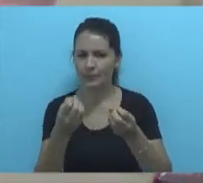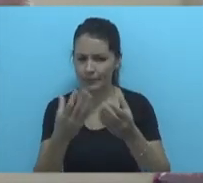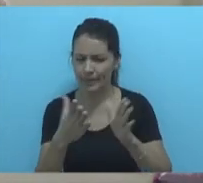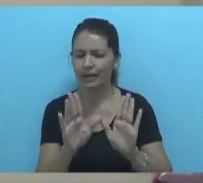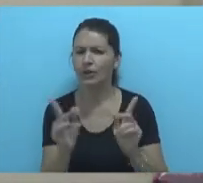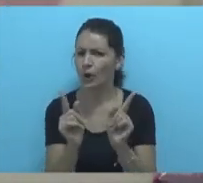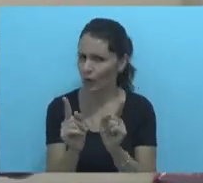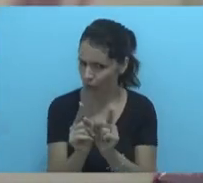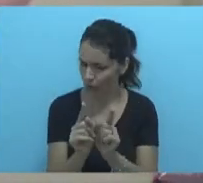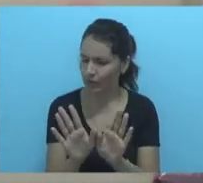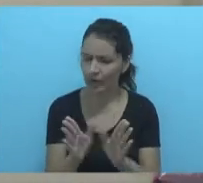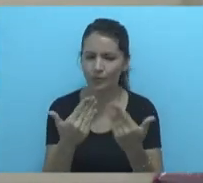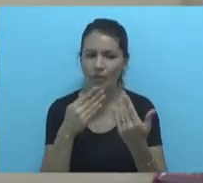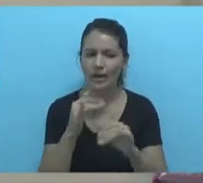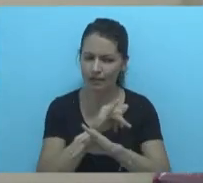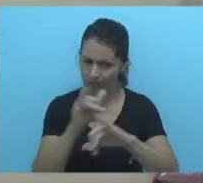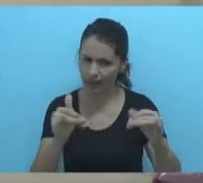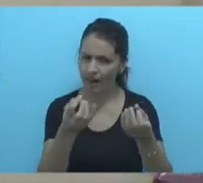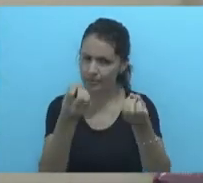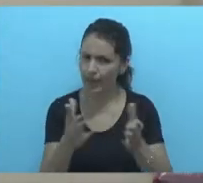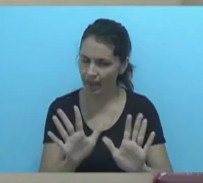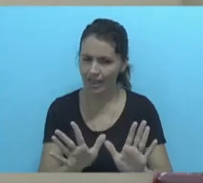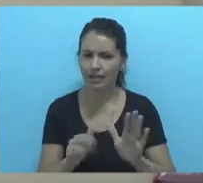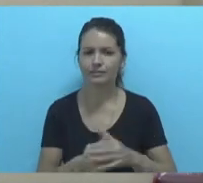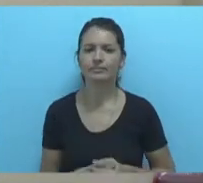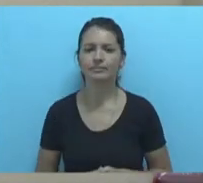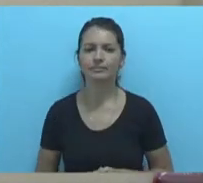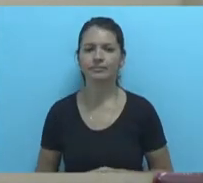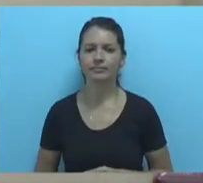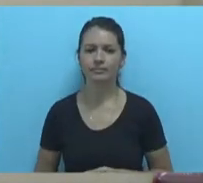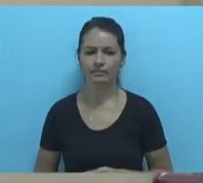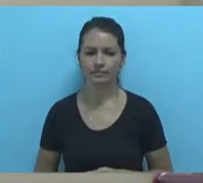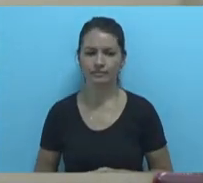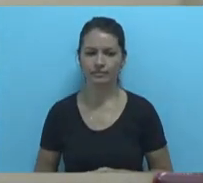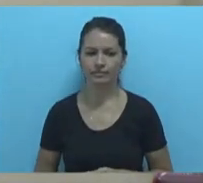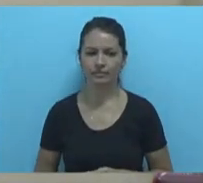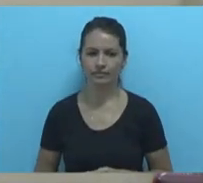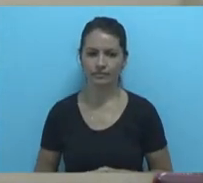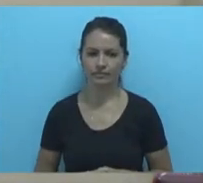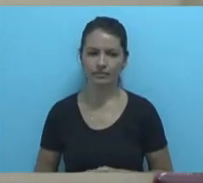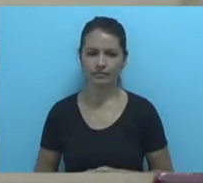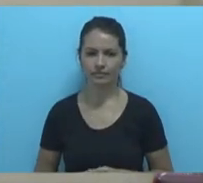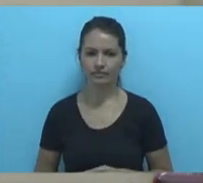señor presidente, pero para nosotros es una alegría enorme poder estar sumando esta